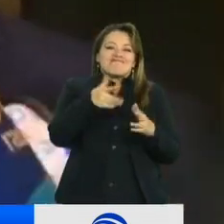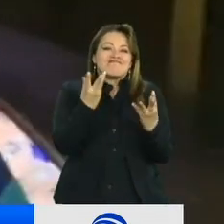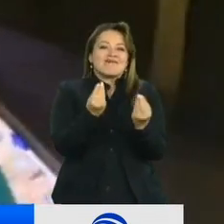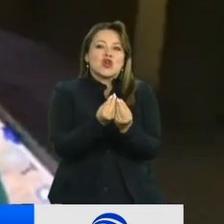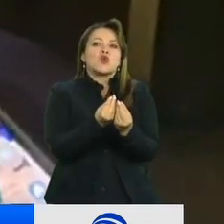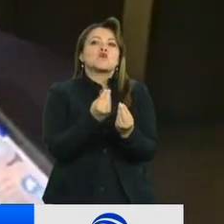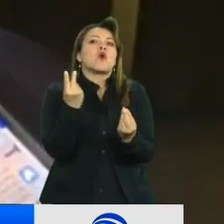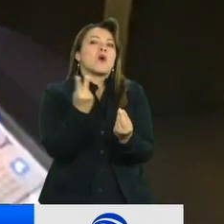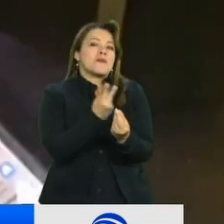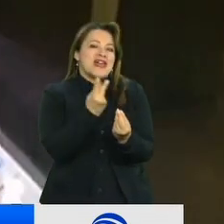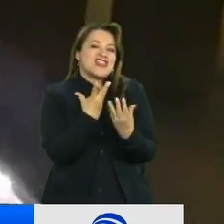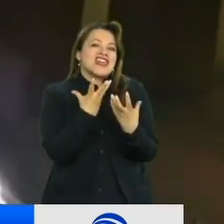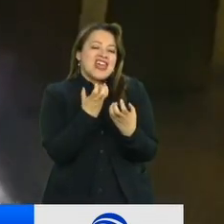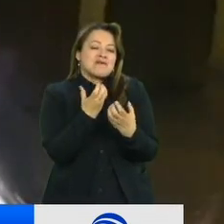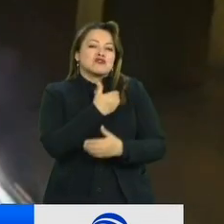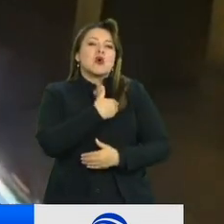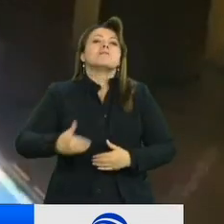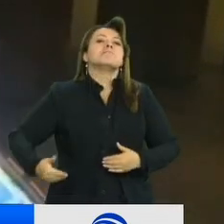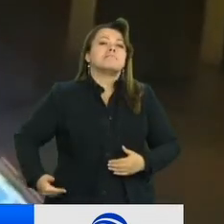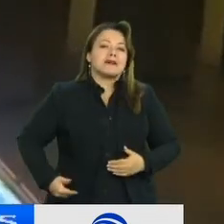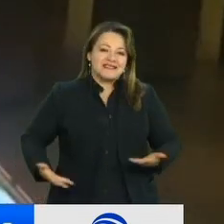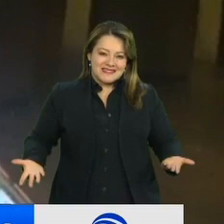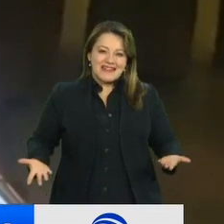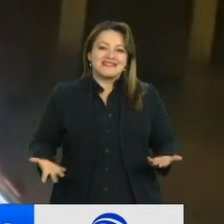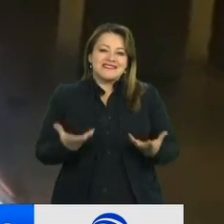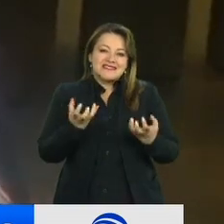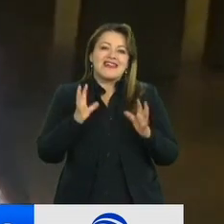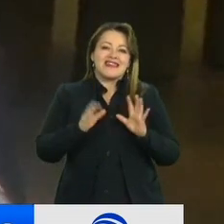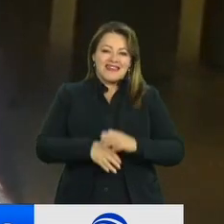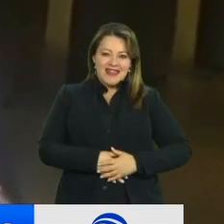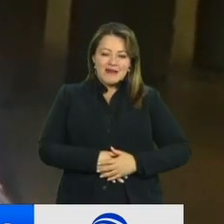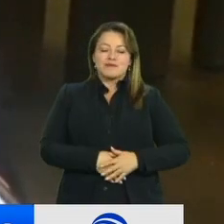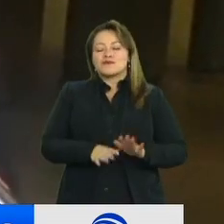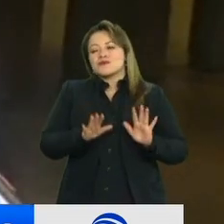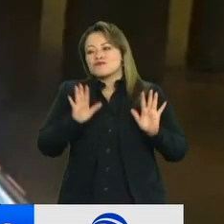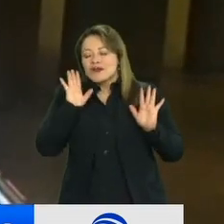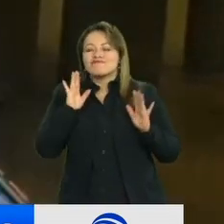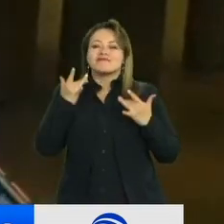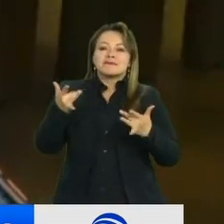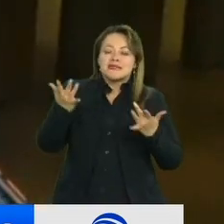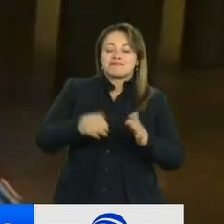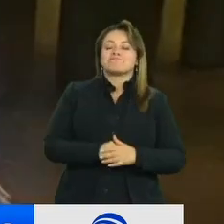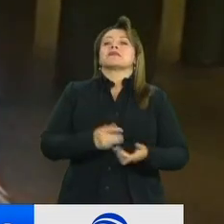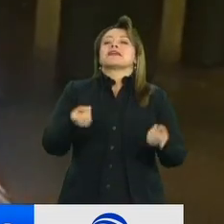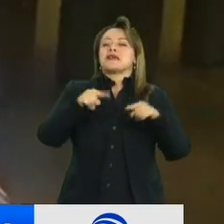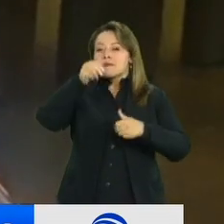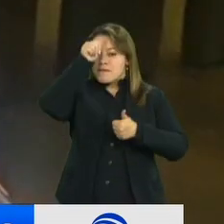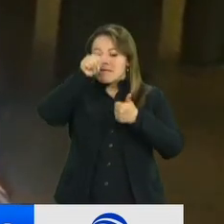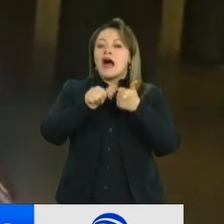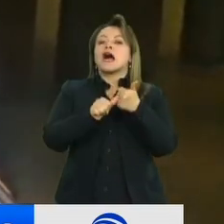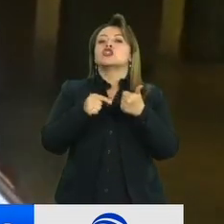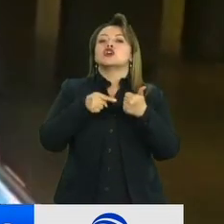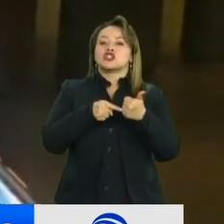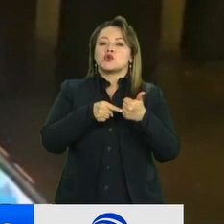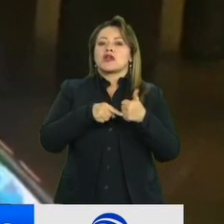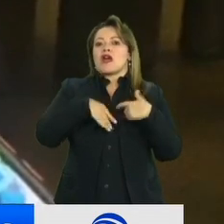estábamos aspirando a tener la presidencia de Cámara de Representantes con la representante Catherine Miranda. Lo siguiente, 1, el Pacto Histórico logra Moñona,